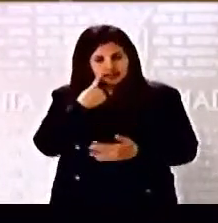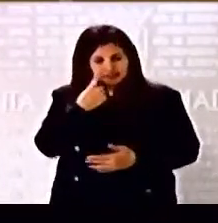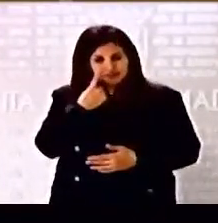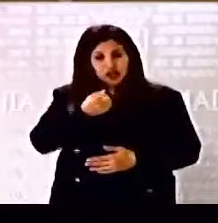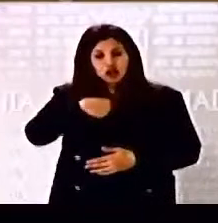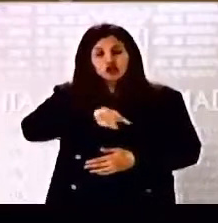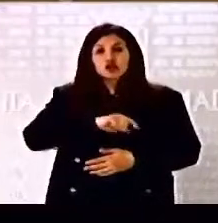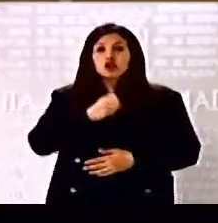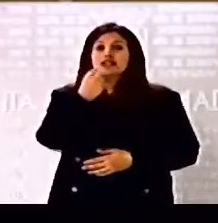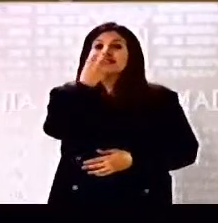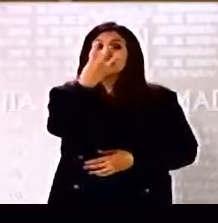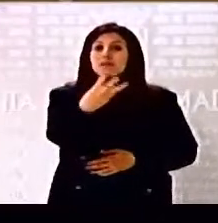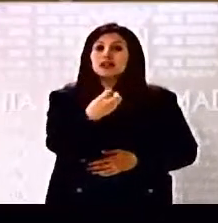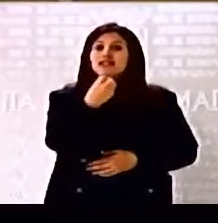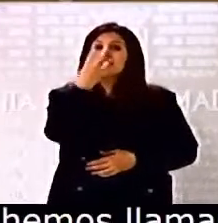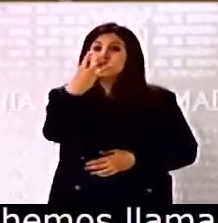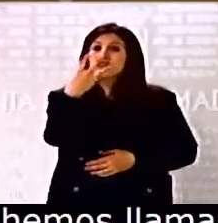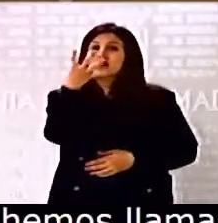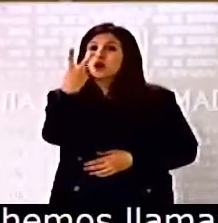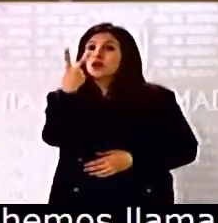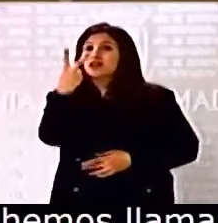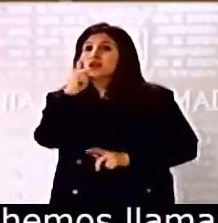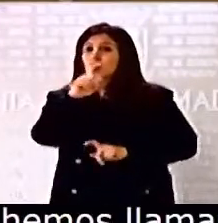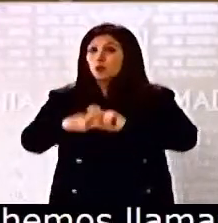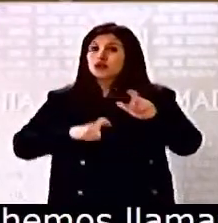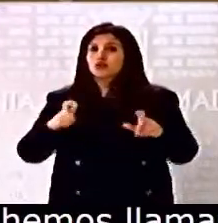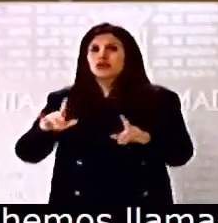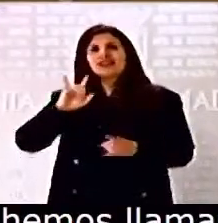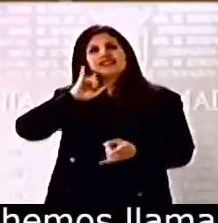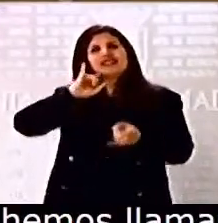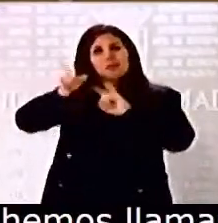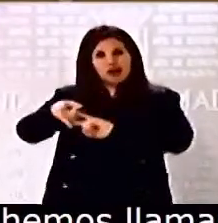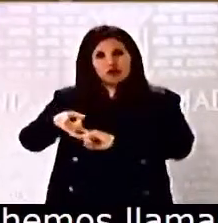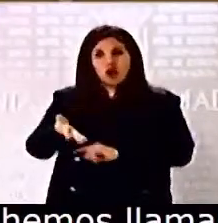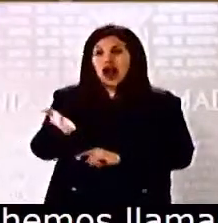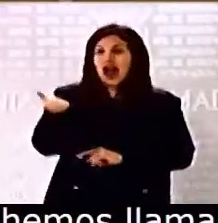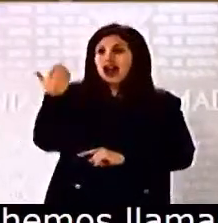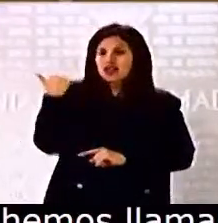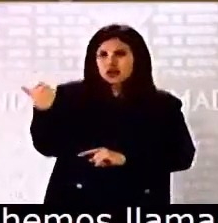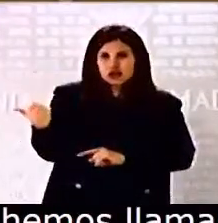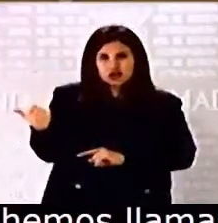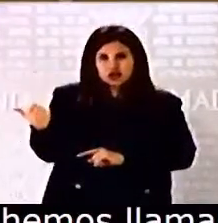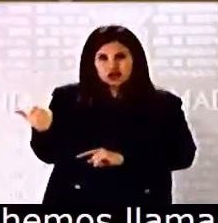a 3.342 personas de ayer para hoy.